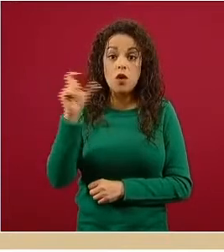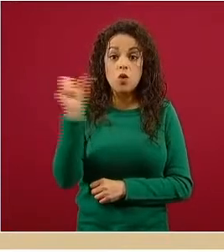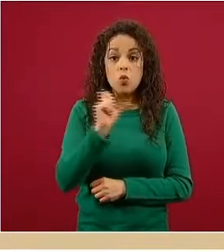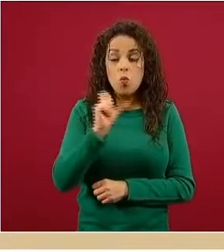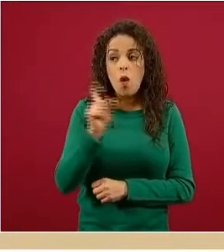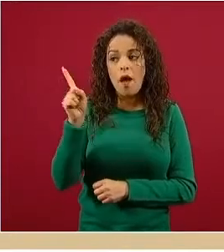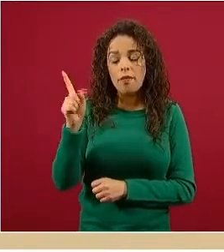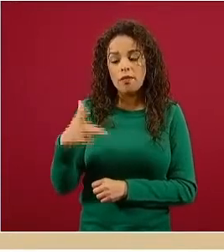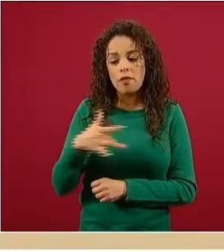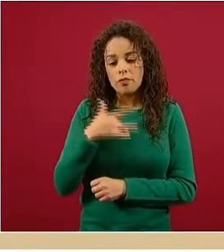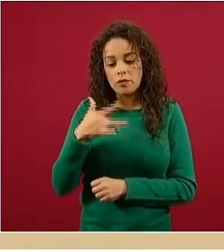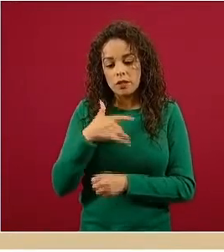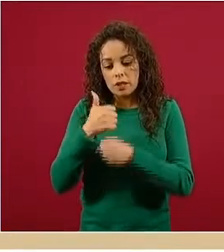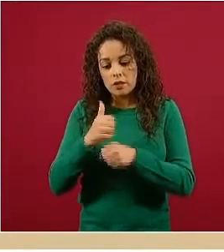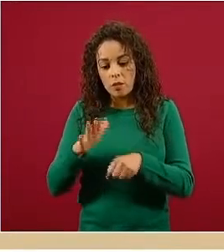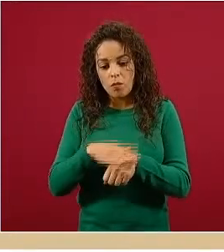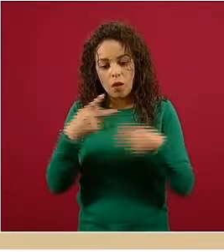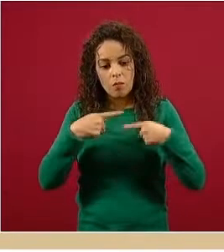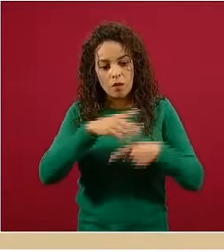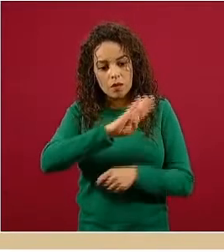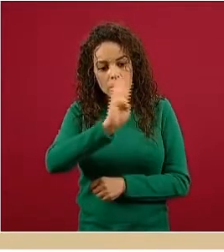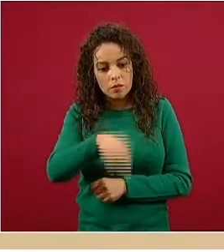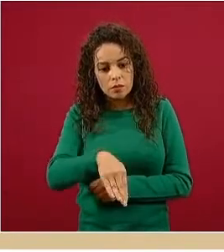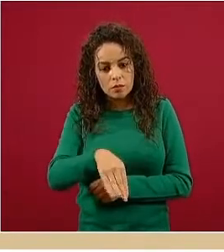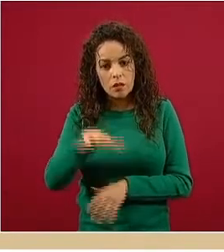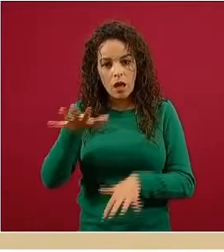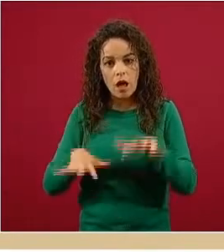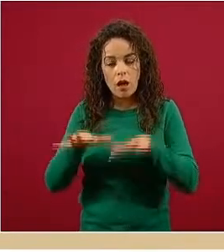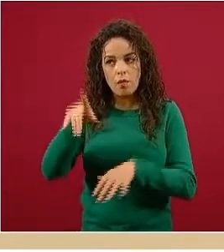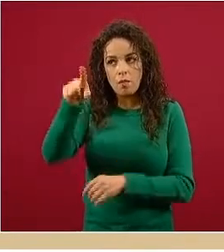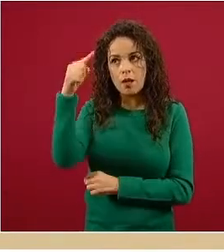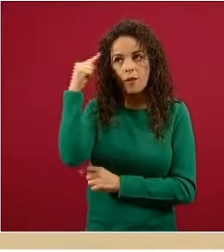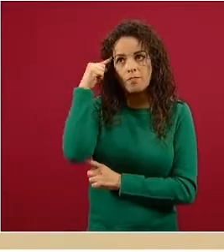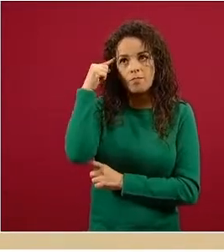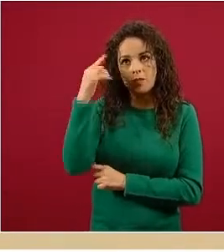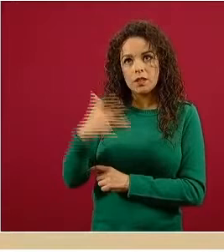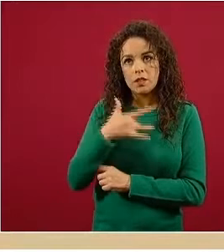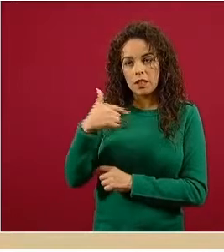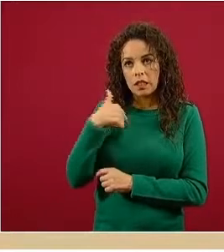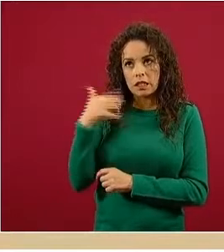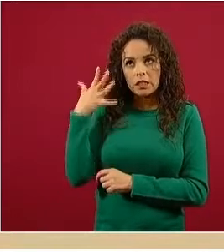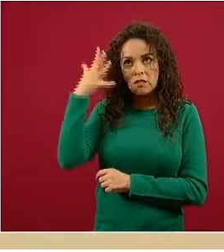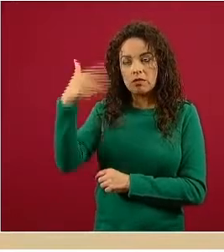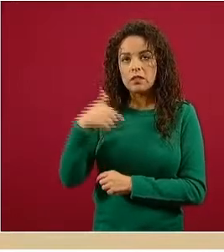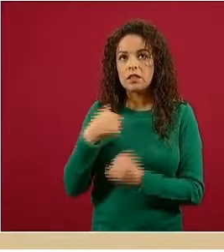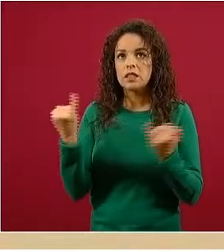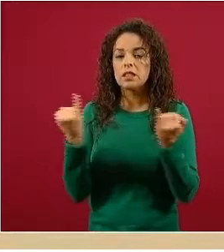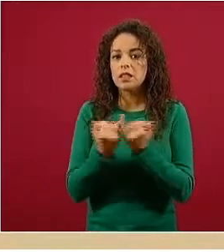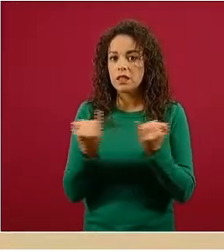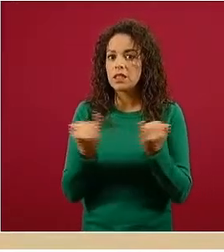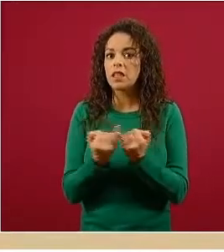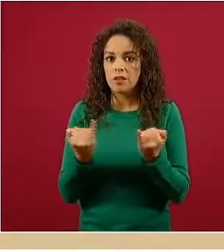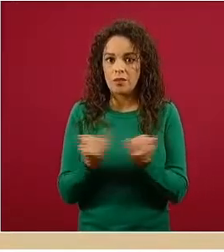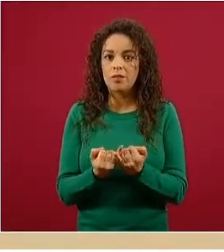que ellos mantengan contacto con su propia red de apoyo entre pares. La que sigue.